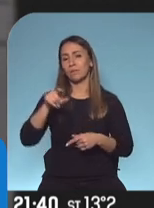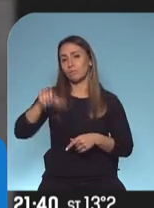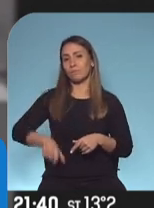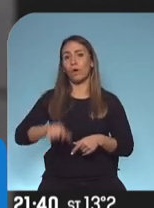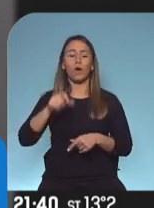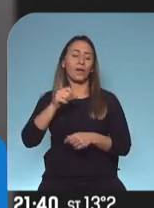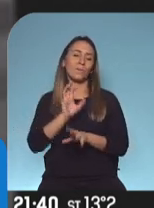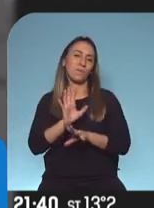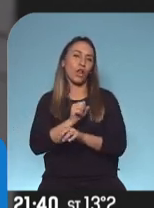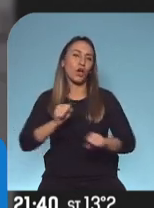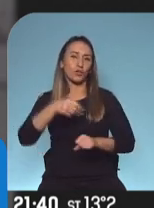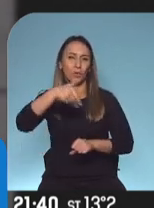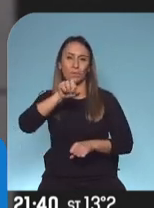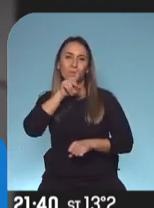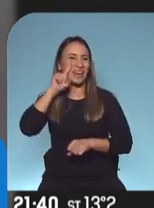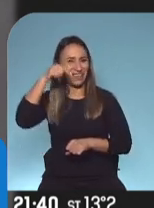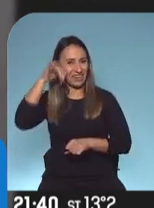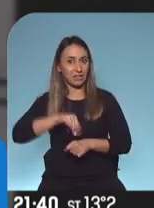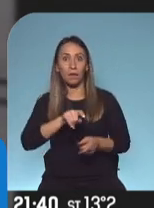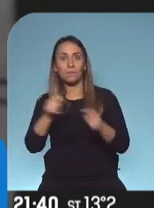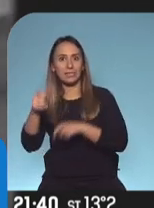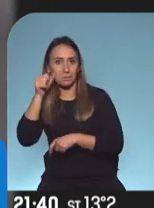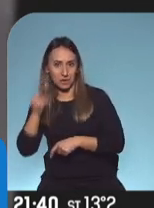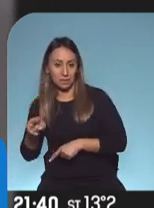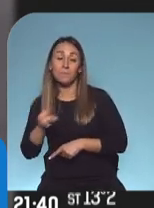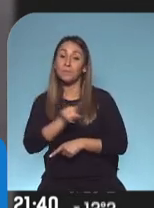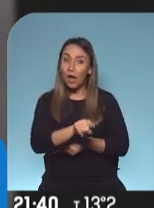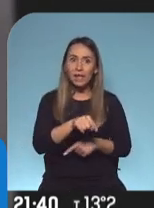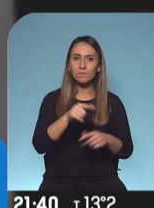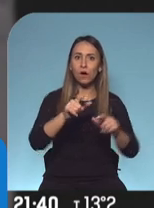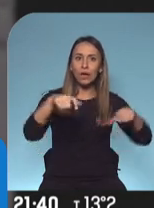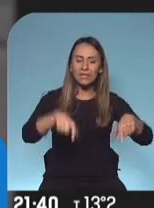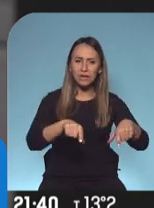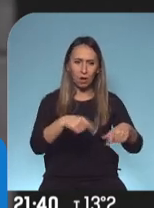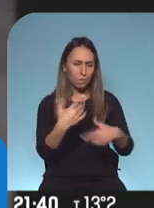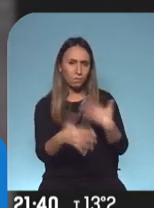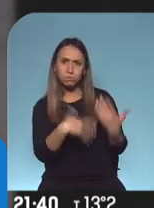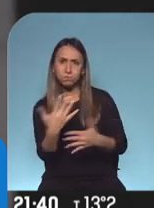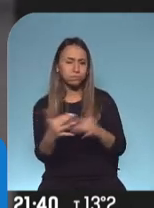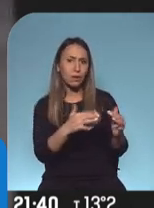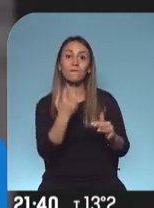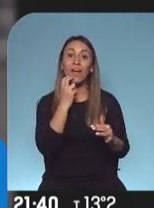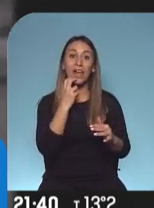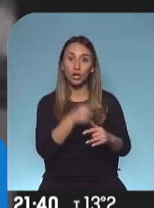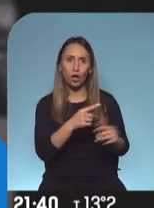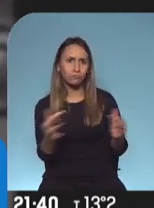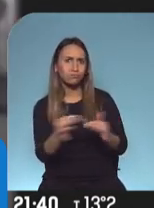Martínez. Y allí la gastó jugando de 3 en Ferro y dijeron, este rubio es impresionante.